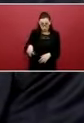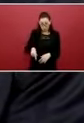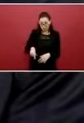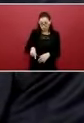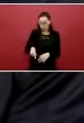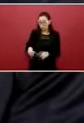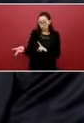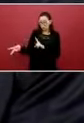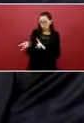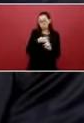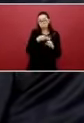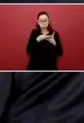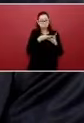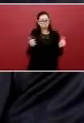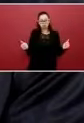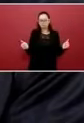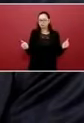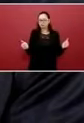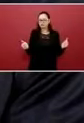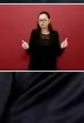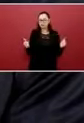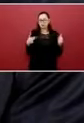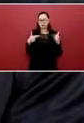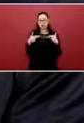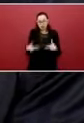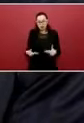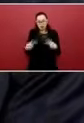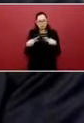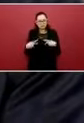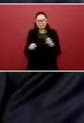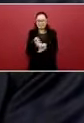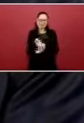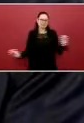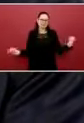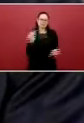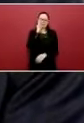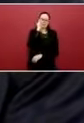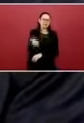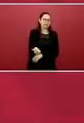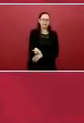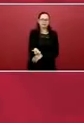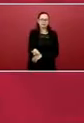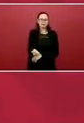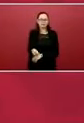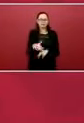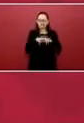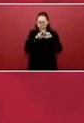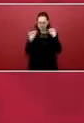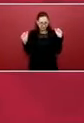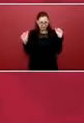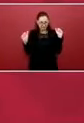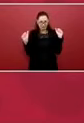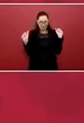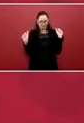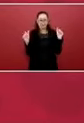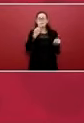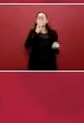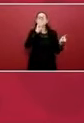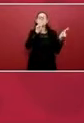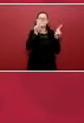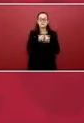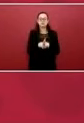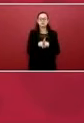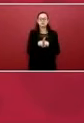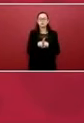ser humano, a nadie. Y también vamos a procurar de que